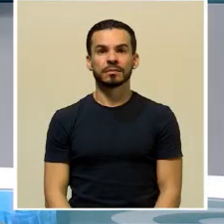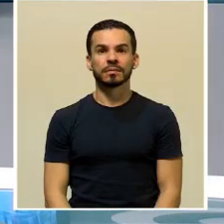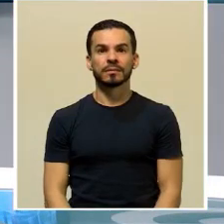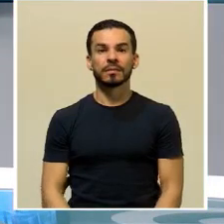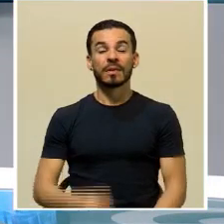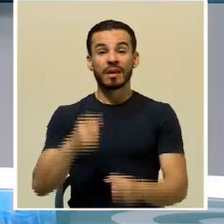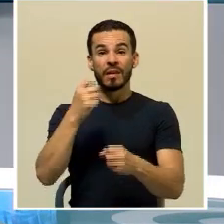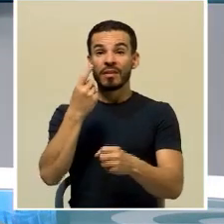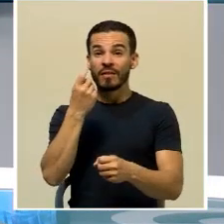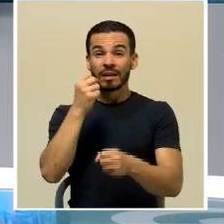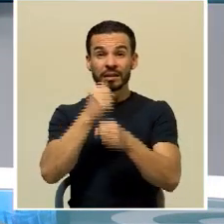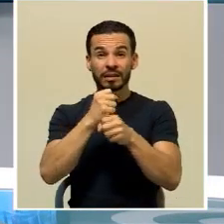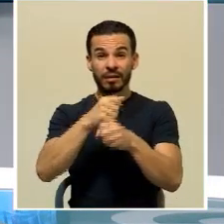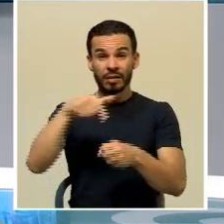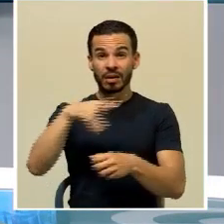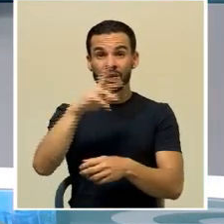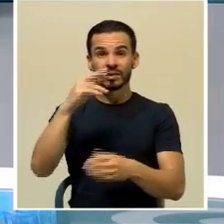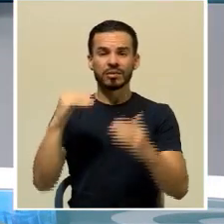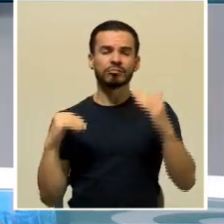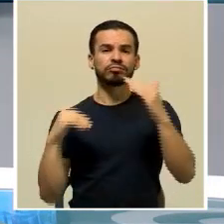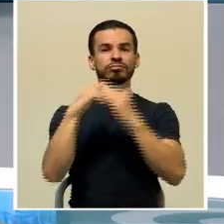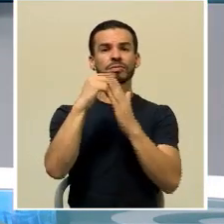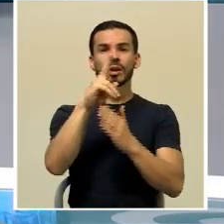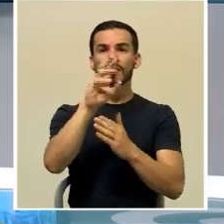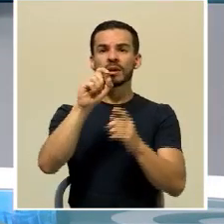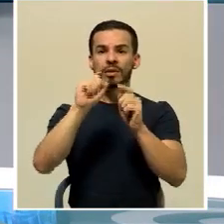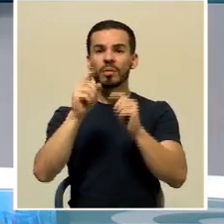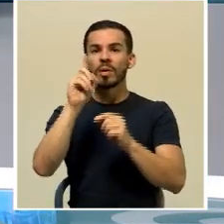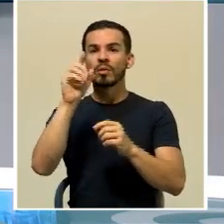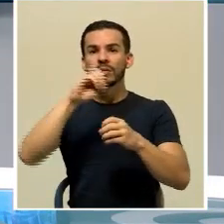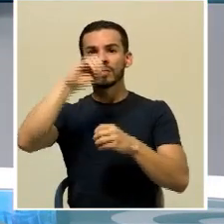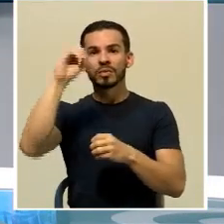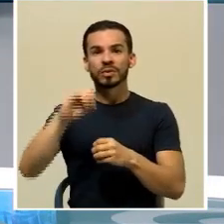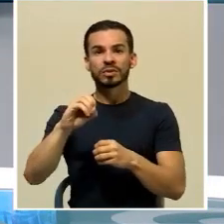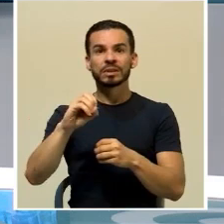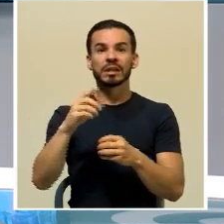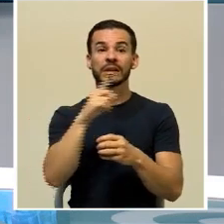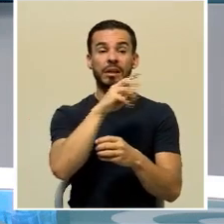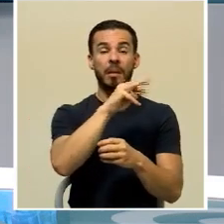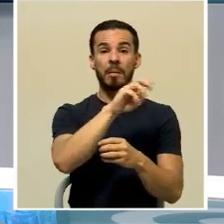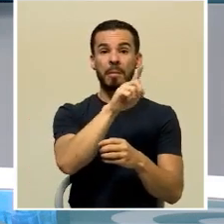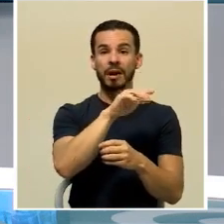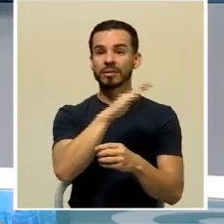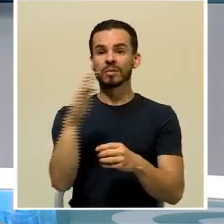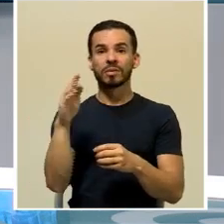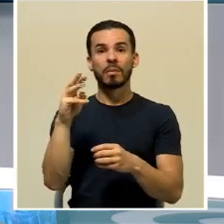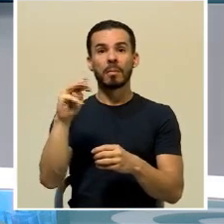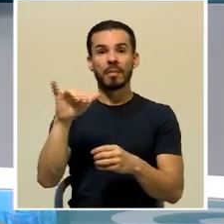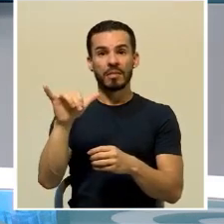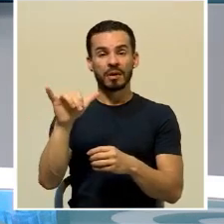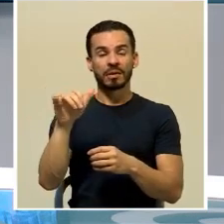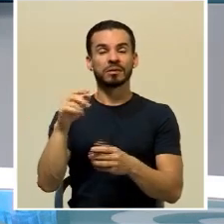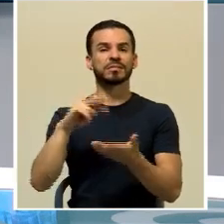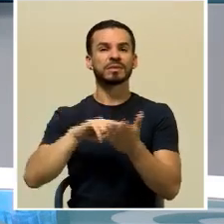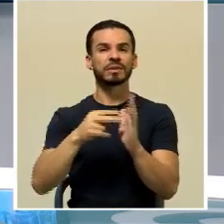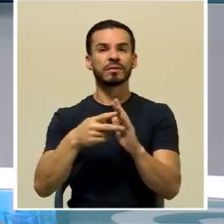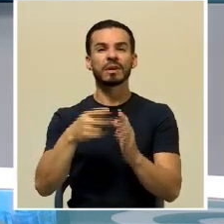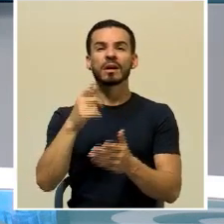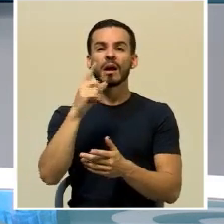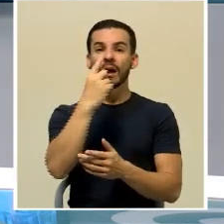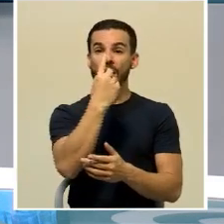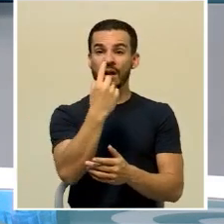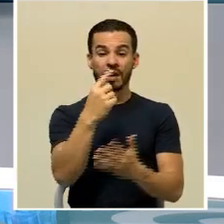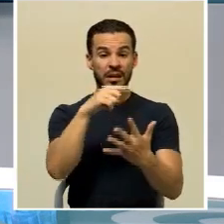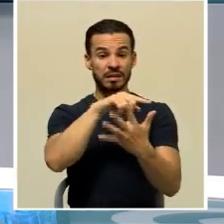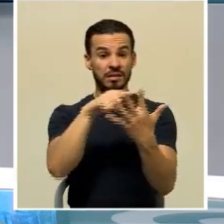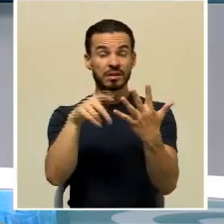El desempleo en Costa Rica alcanzó el 20.1% entre marzo y mayo, es decir, 1 de